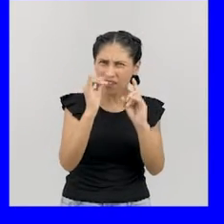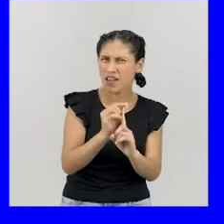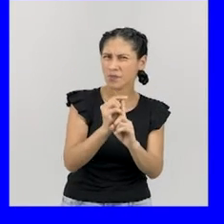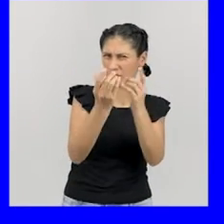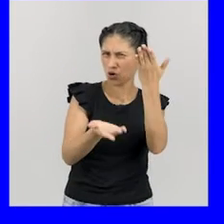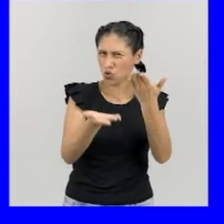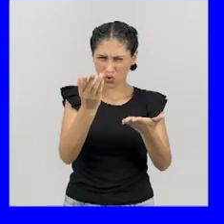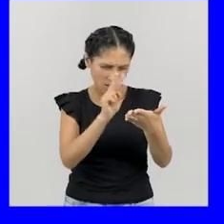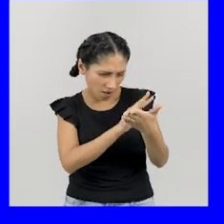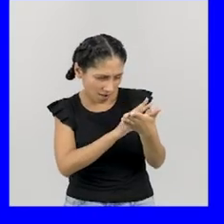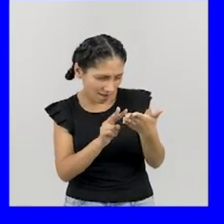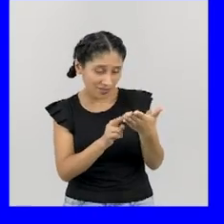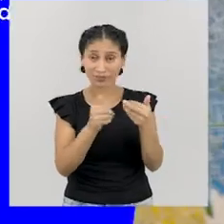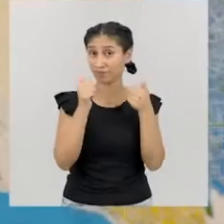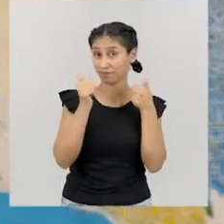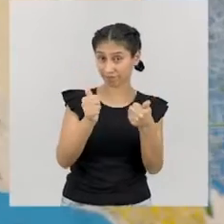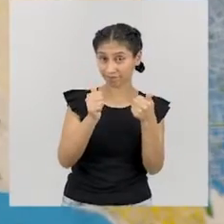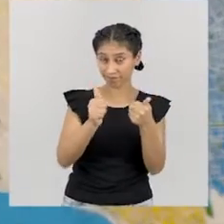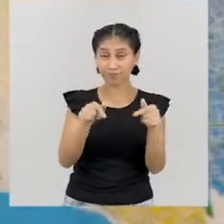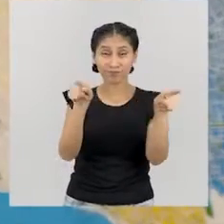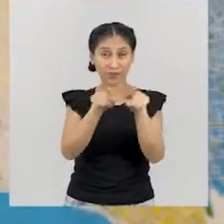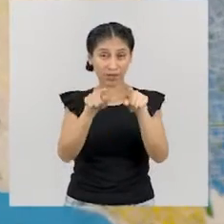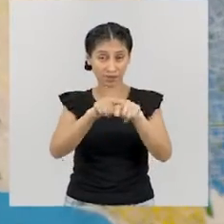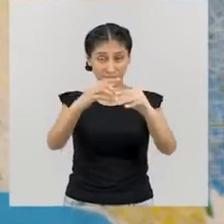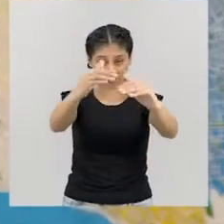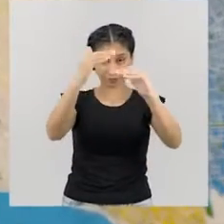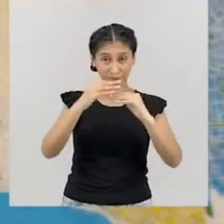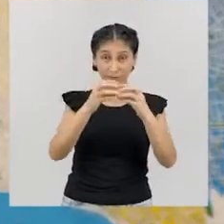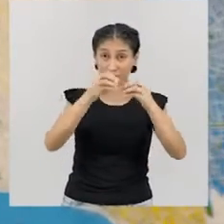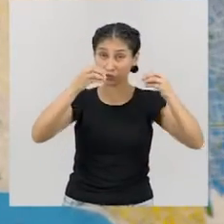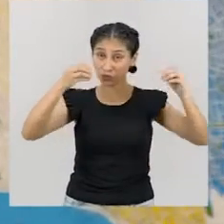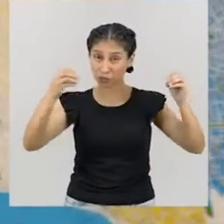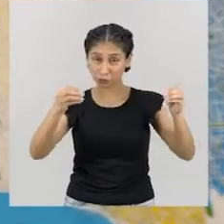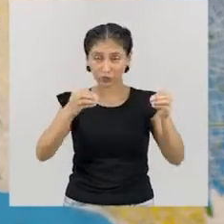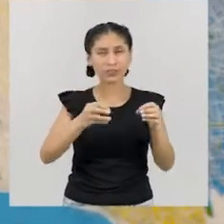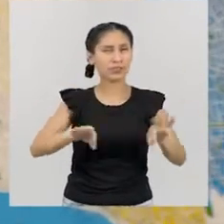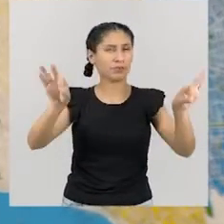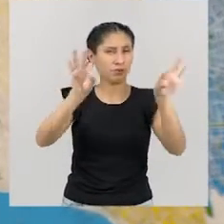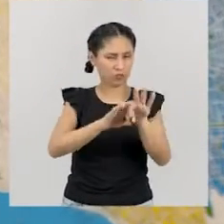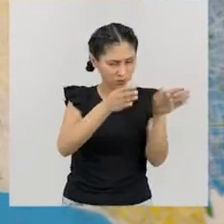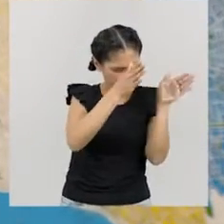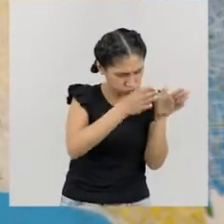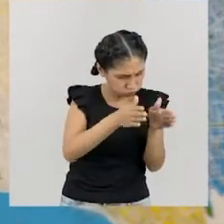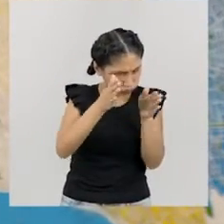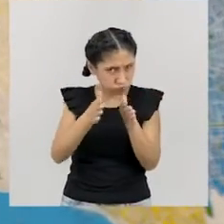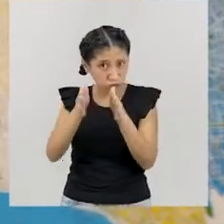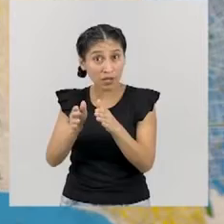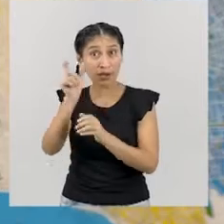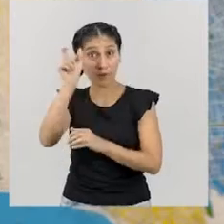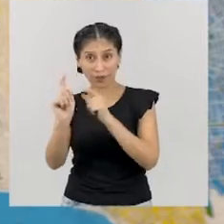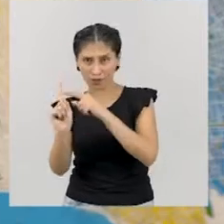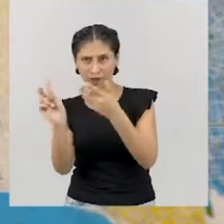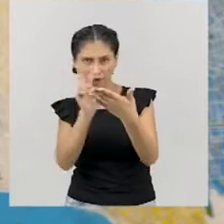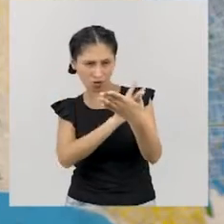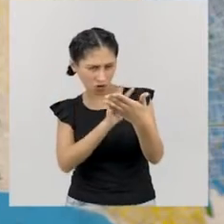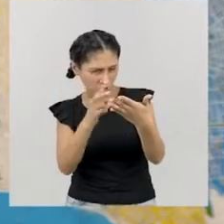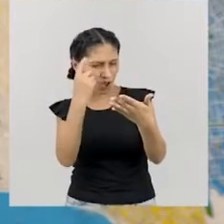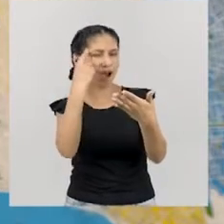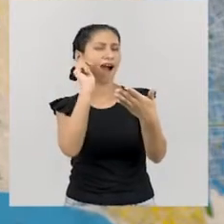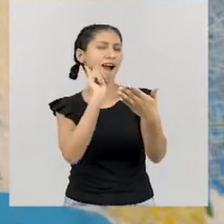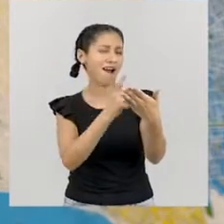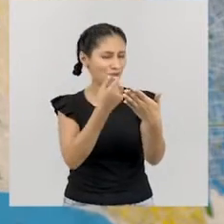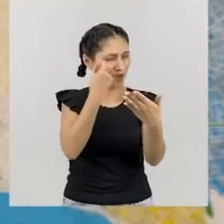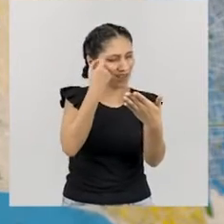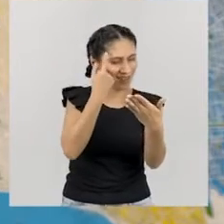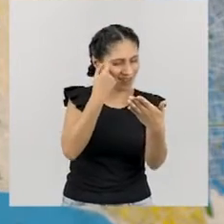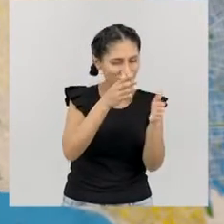idea principal. Exactamente, Amaru. Las oraciones y los párrafos deben tener un orden que permita al lector encontrar la idea principal o el